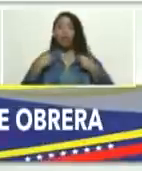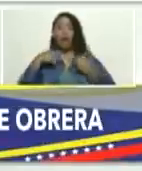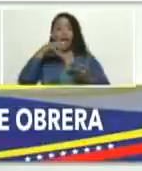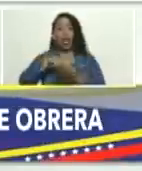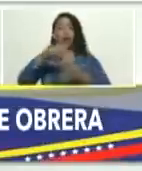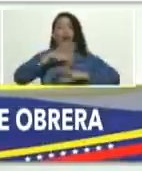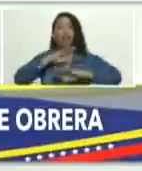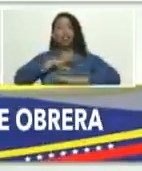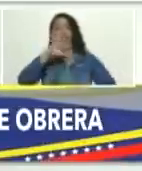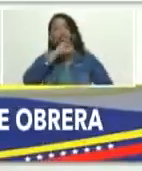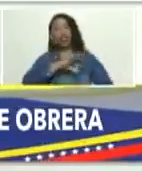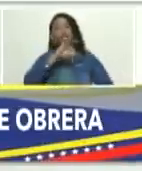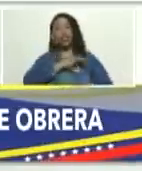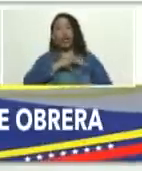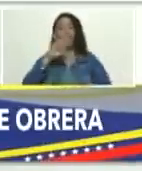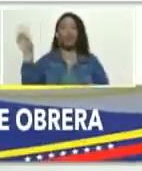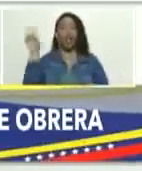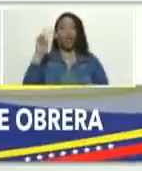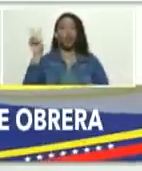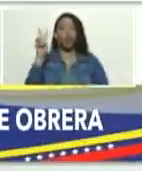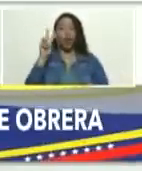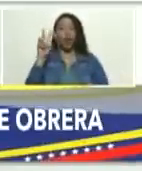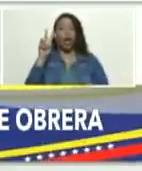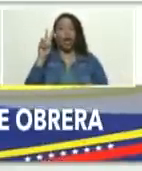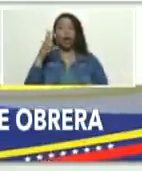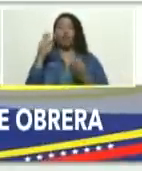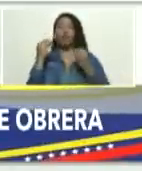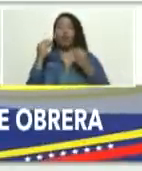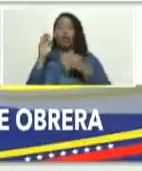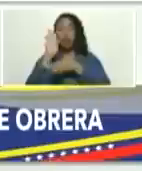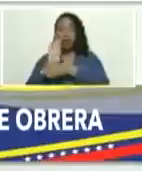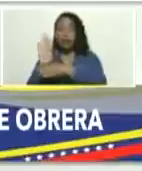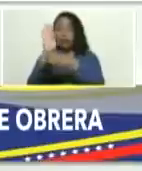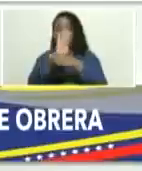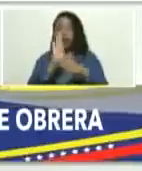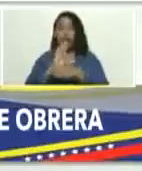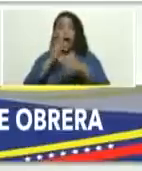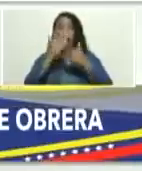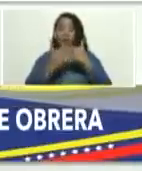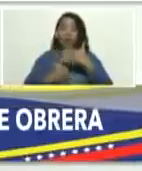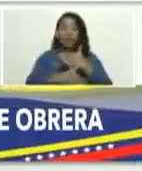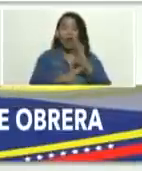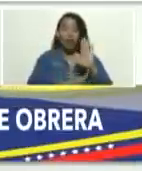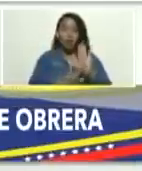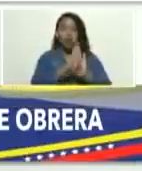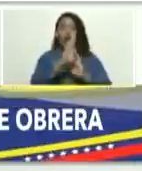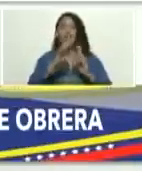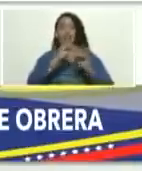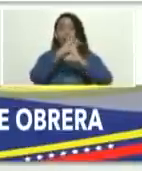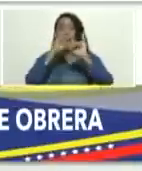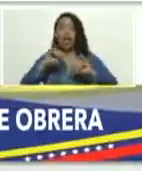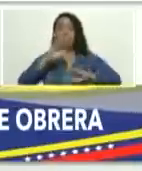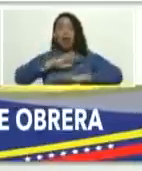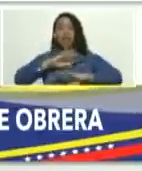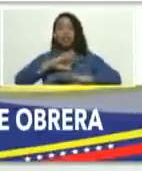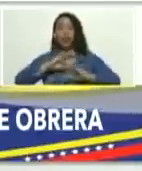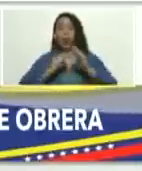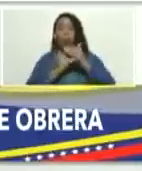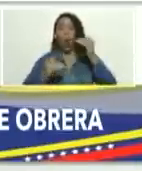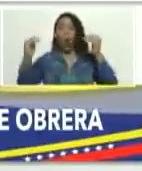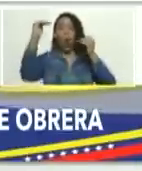bienestar social venezolano, curar las heridas y avanzar hacia un estado de felicidad y de bienestar superior.